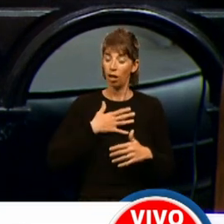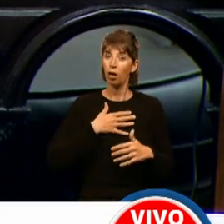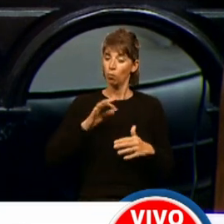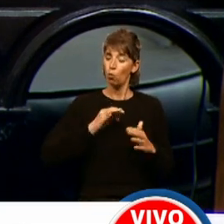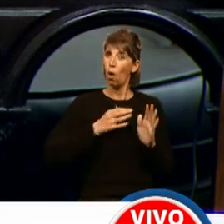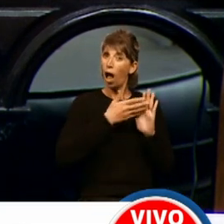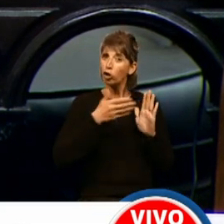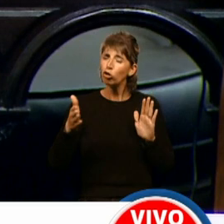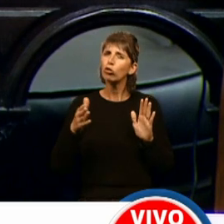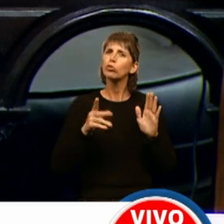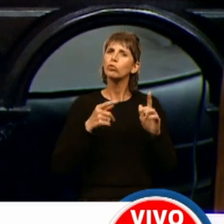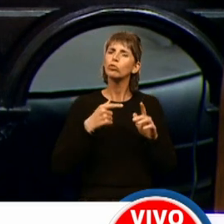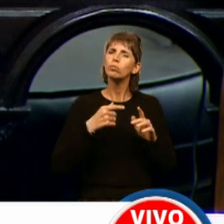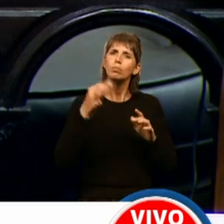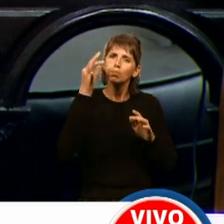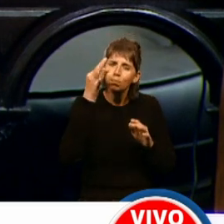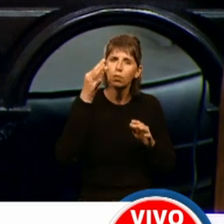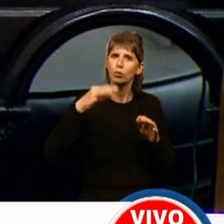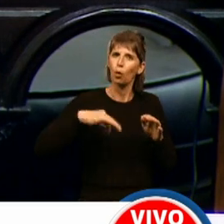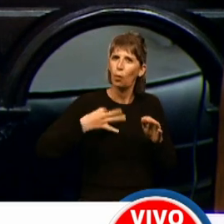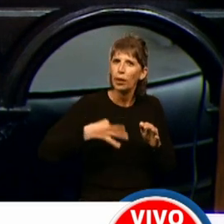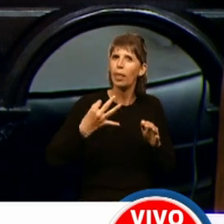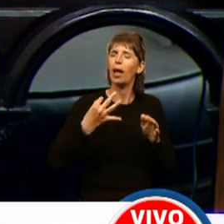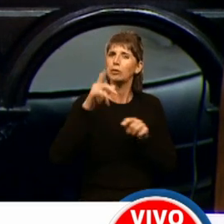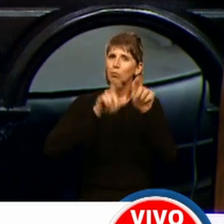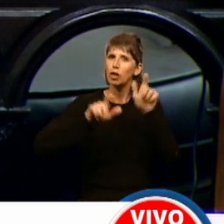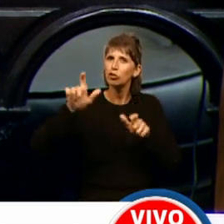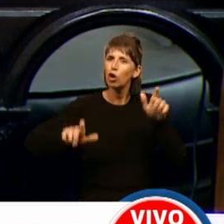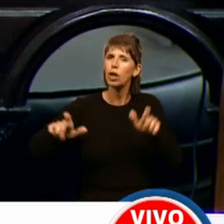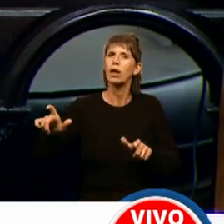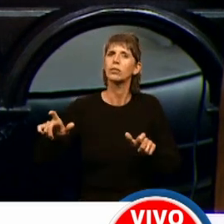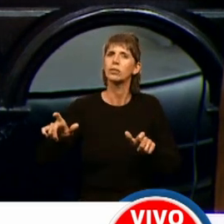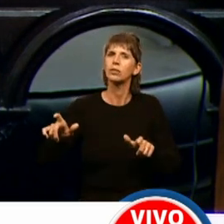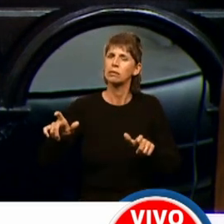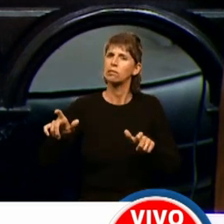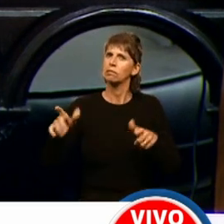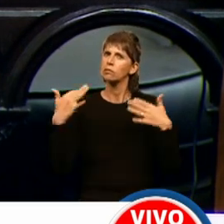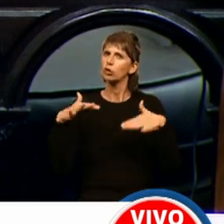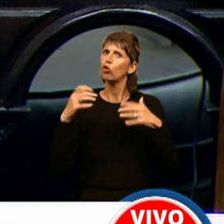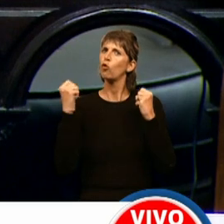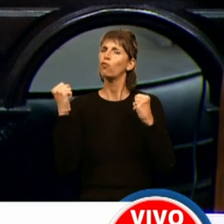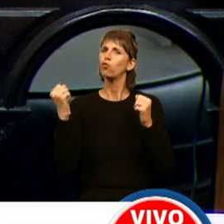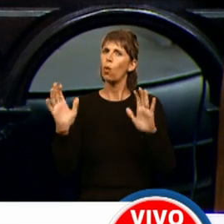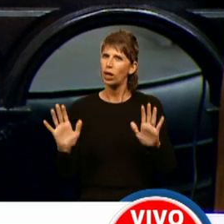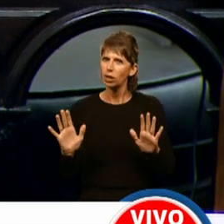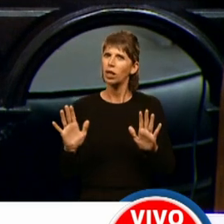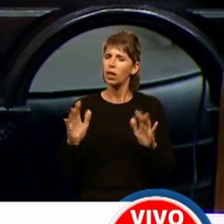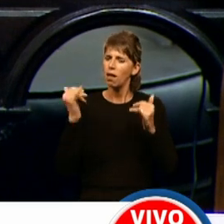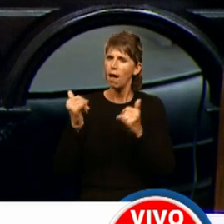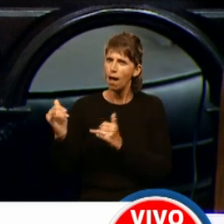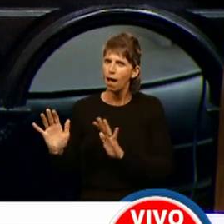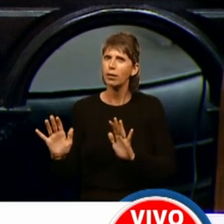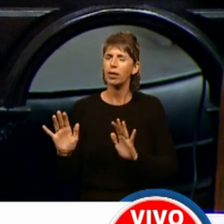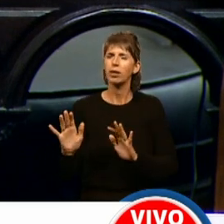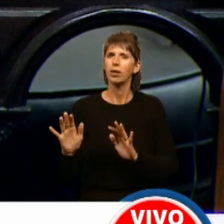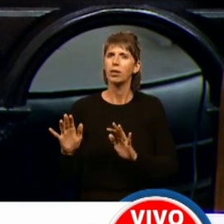algunas historias de vida que han sido lo suficientemente movilizantes como para abrazar esta causa